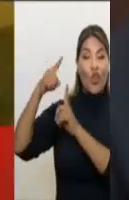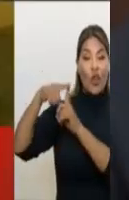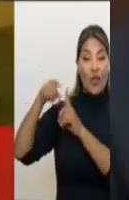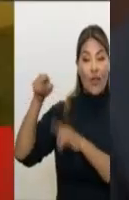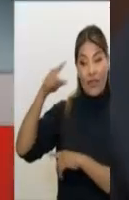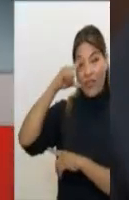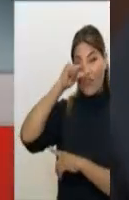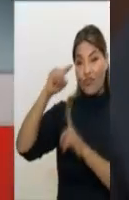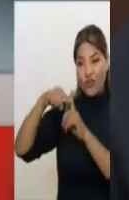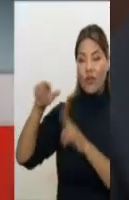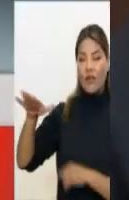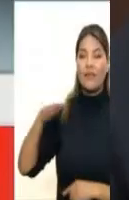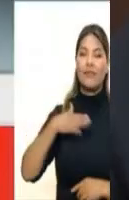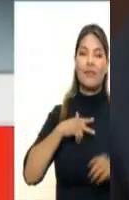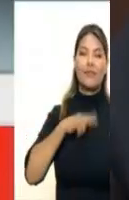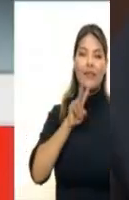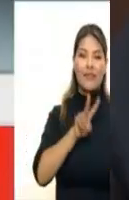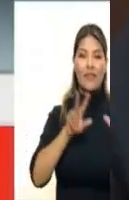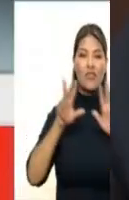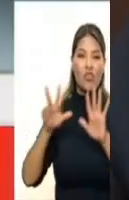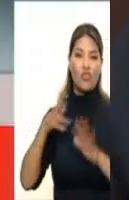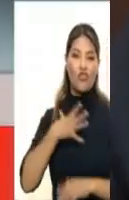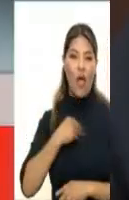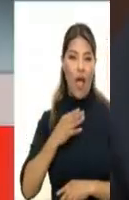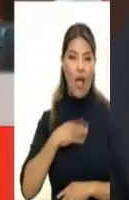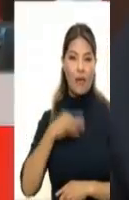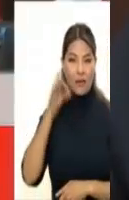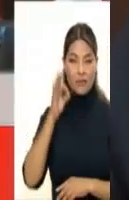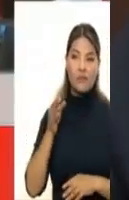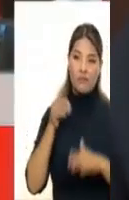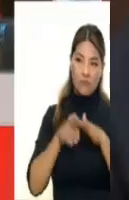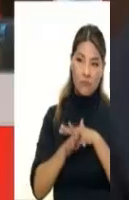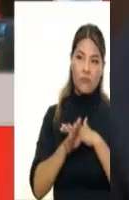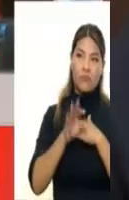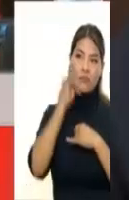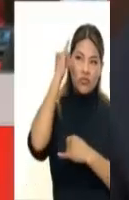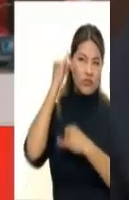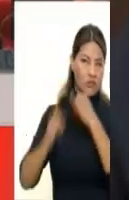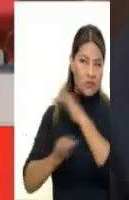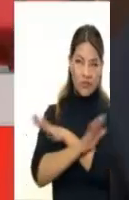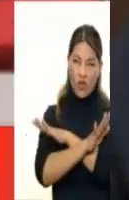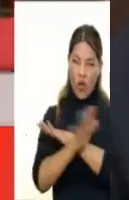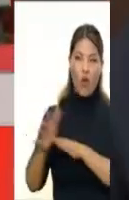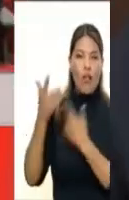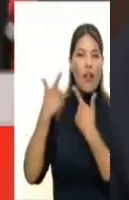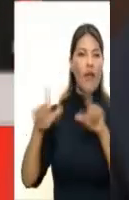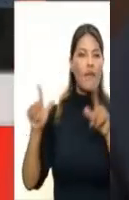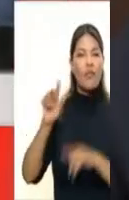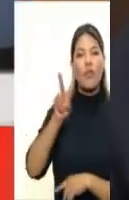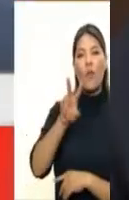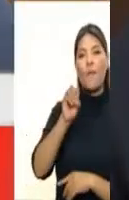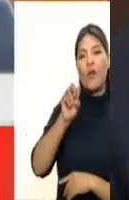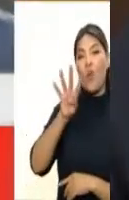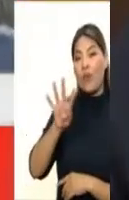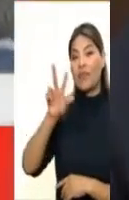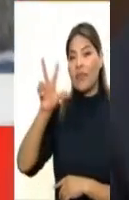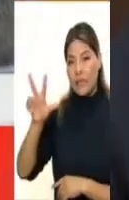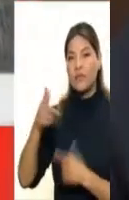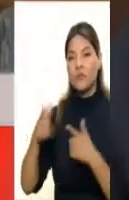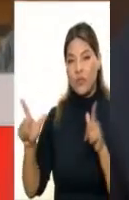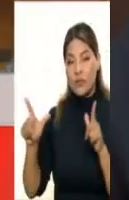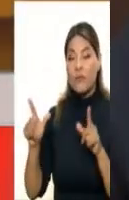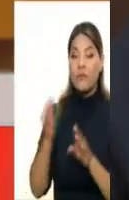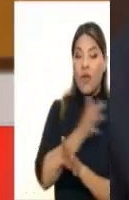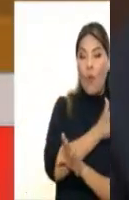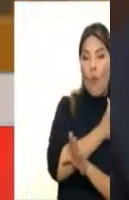de 78 años cumplirá su condena el año 2043 también. El colegiado, la